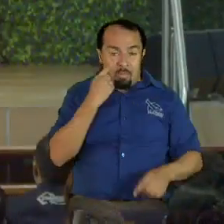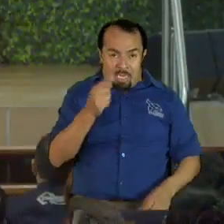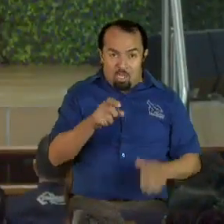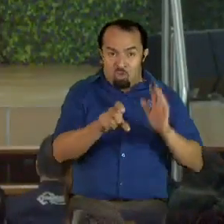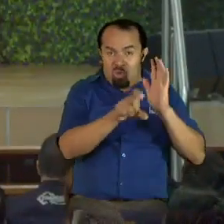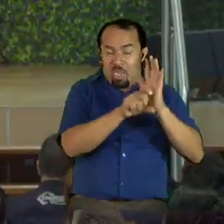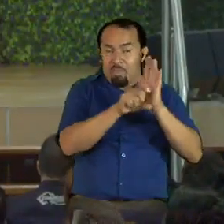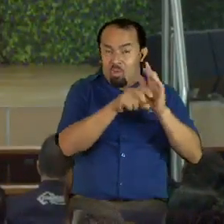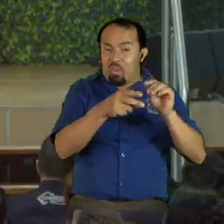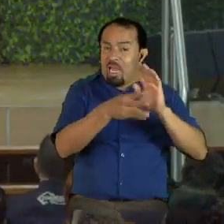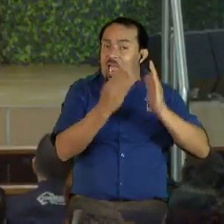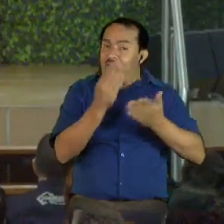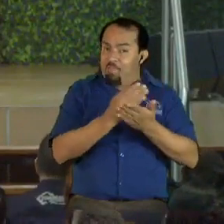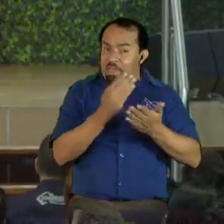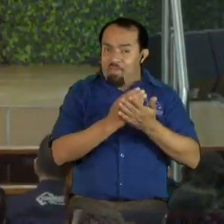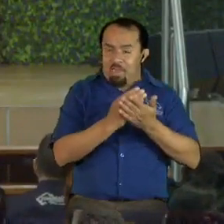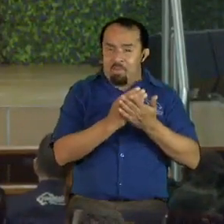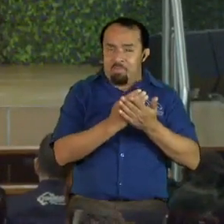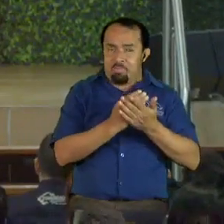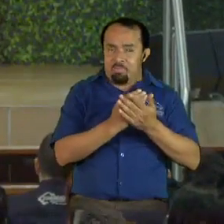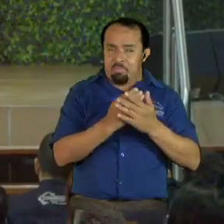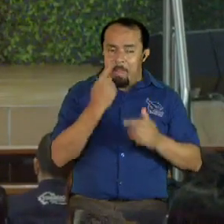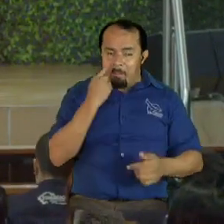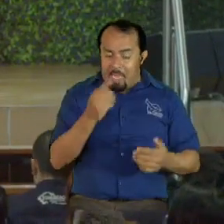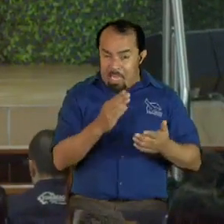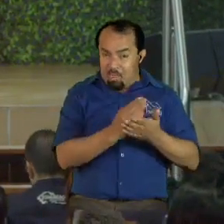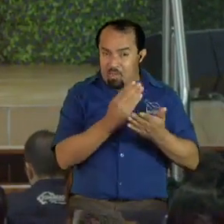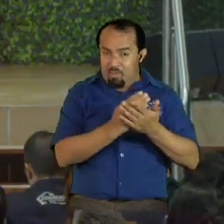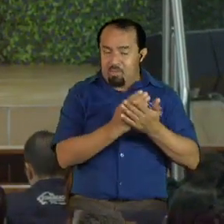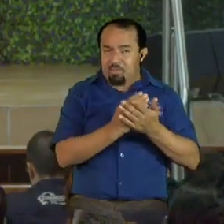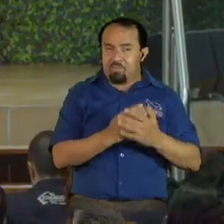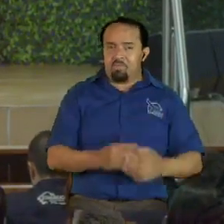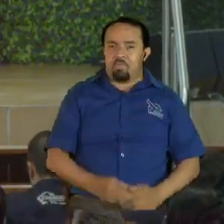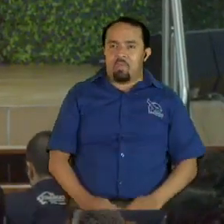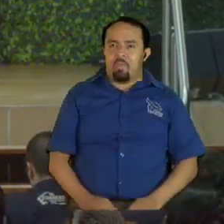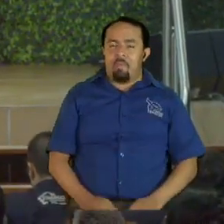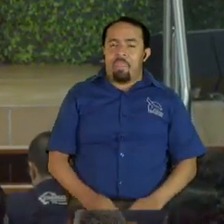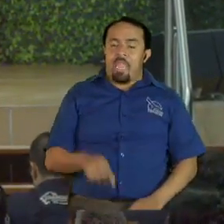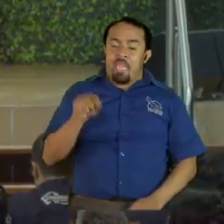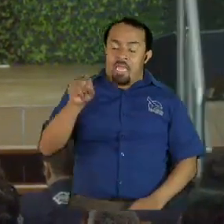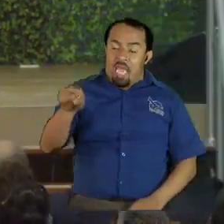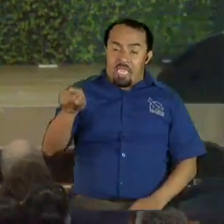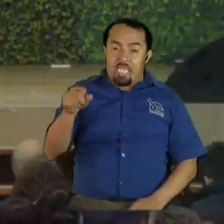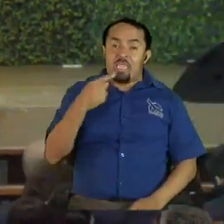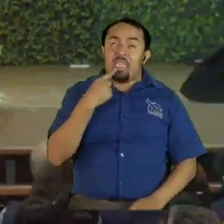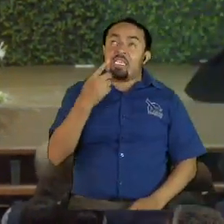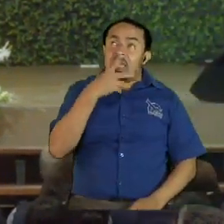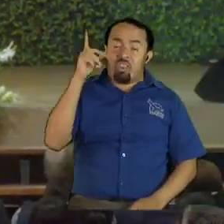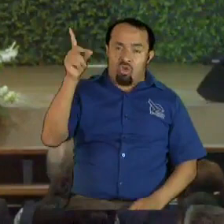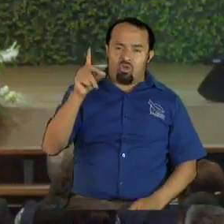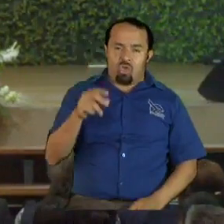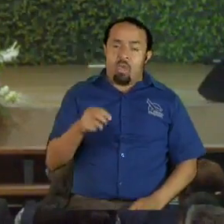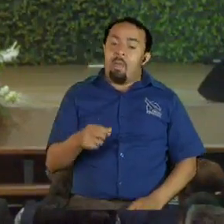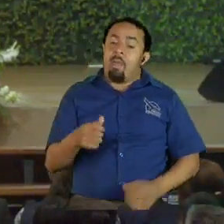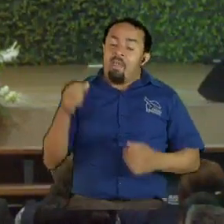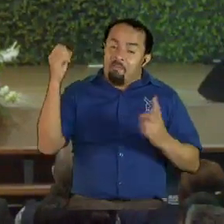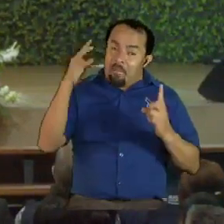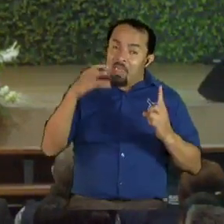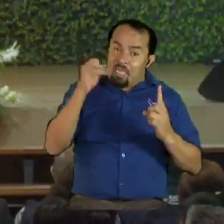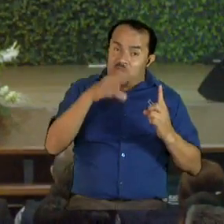pasajes. Note usted esos dos extremos. Que aquí está diciendo el Señor, bienaventurados los de corazón